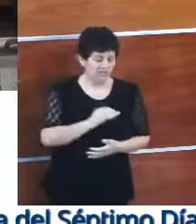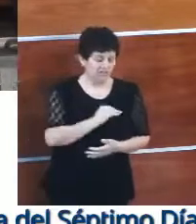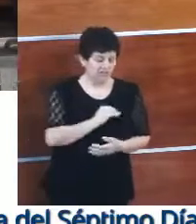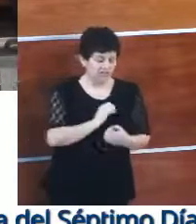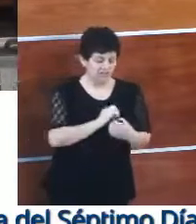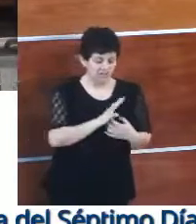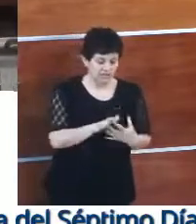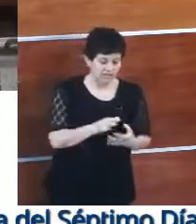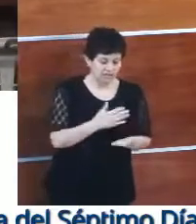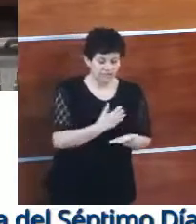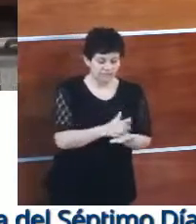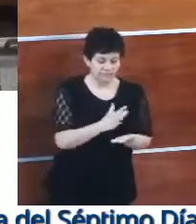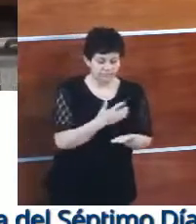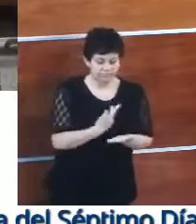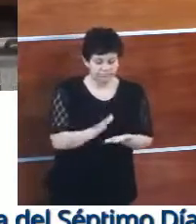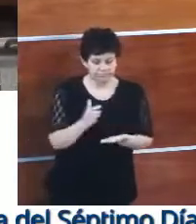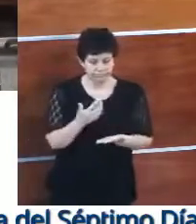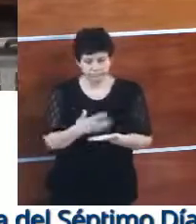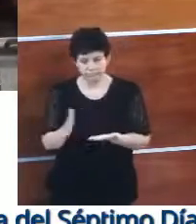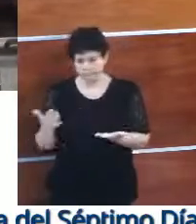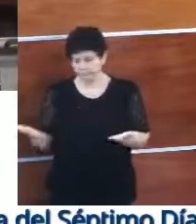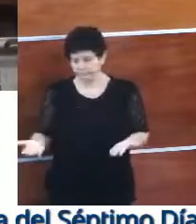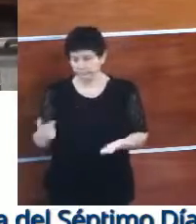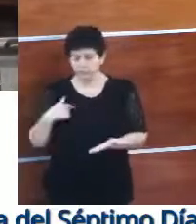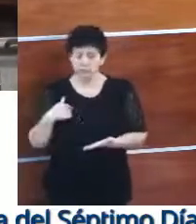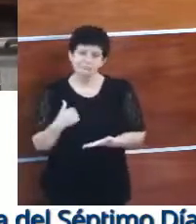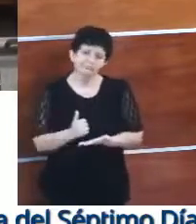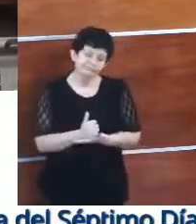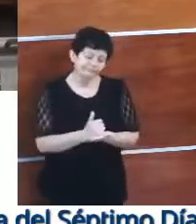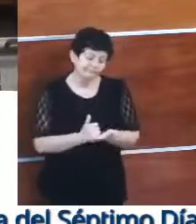vengo haciendo o vengo postergando? Porque Jesús viene.